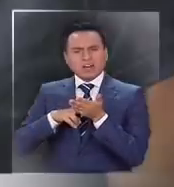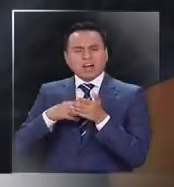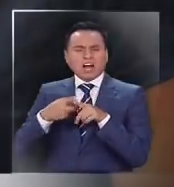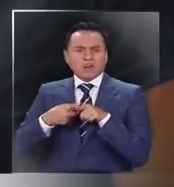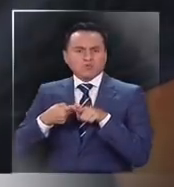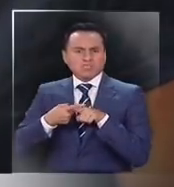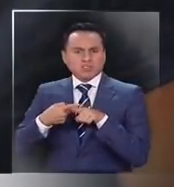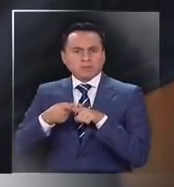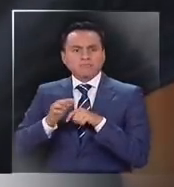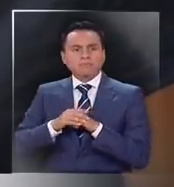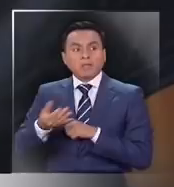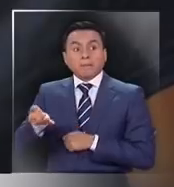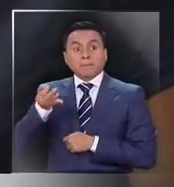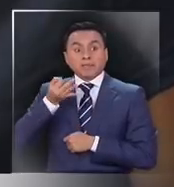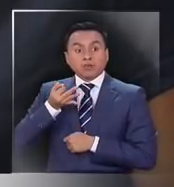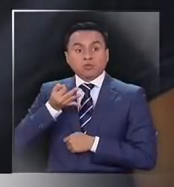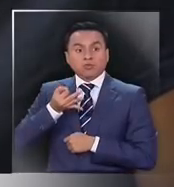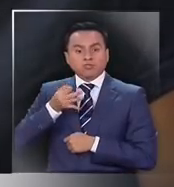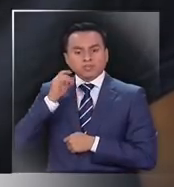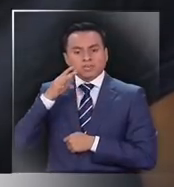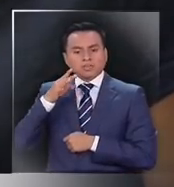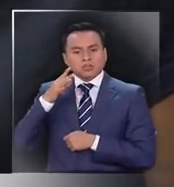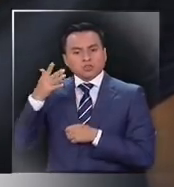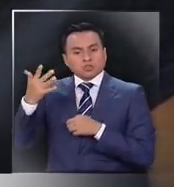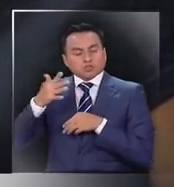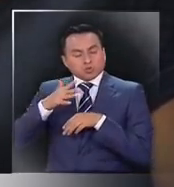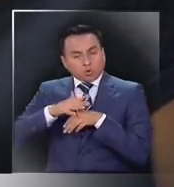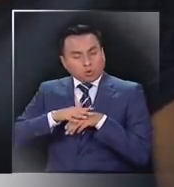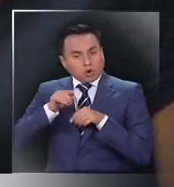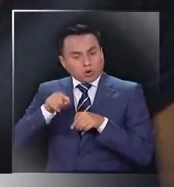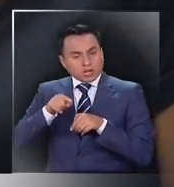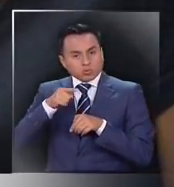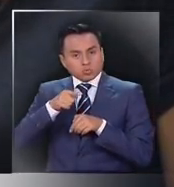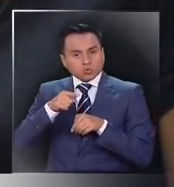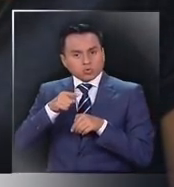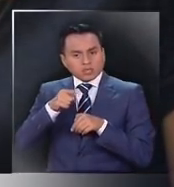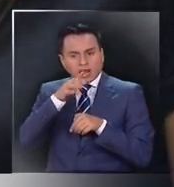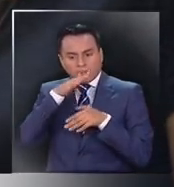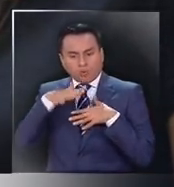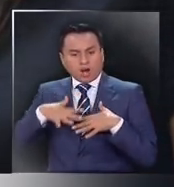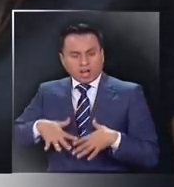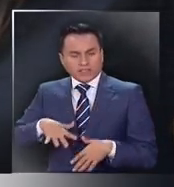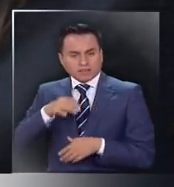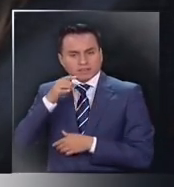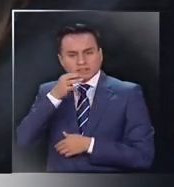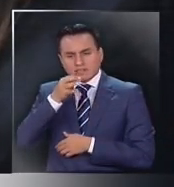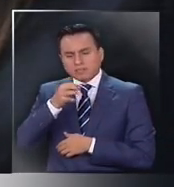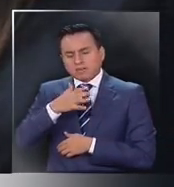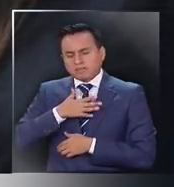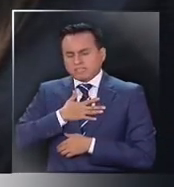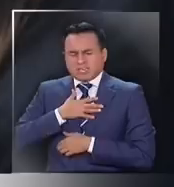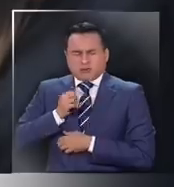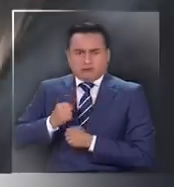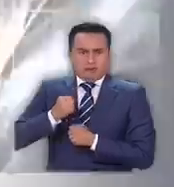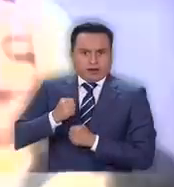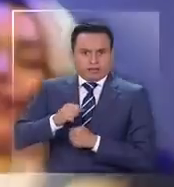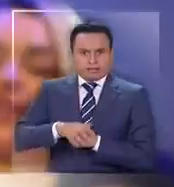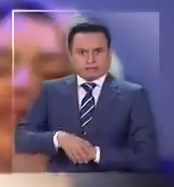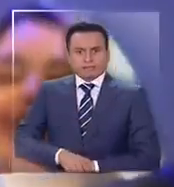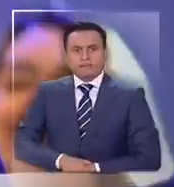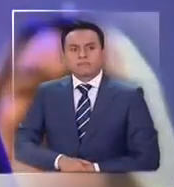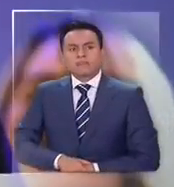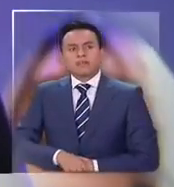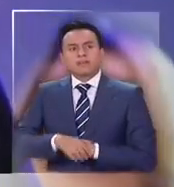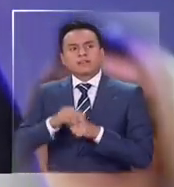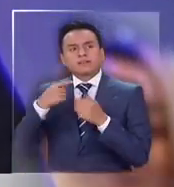abusiva. Me dijo, yo sé que si te toco en este momento, tú vas a estar mojada. Para mí fue muy fuerte.